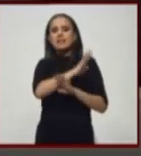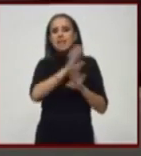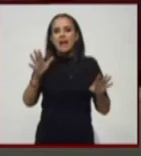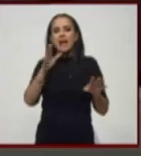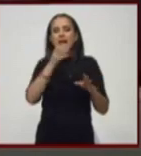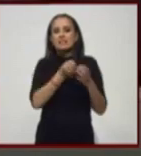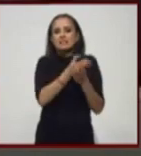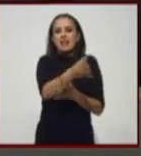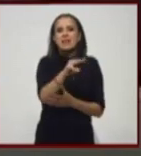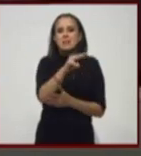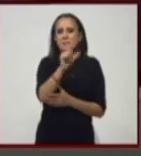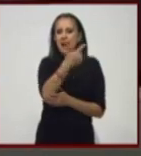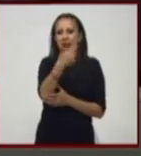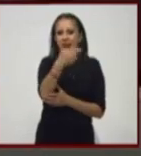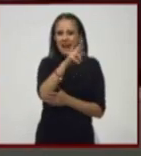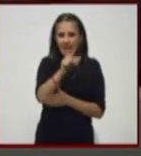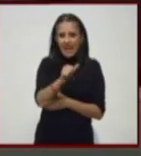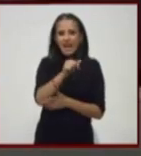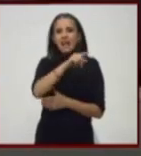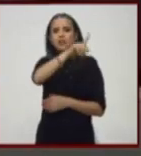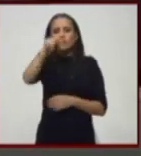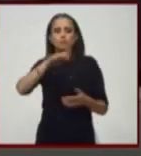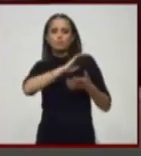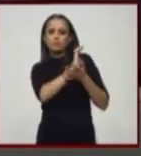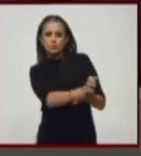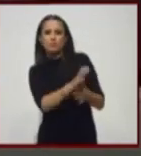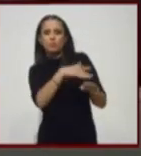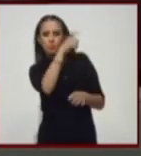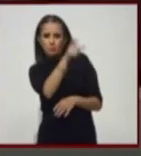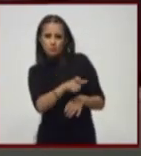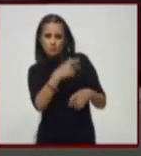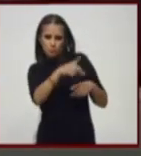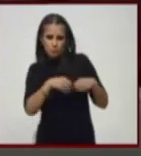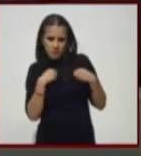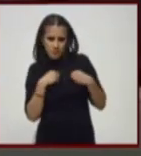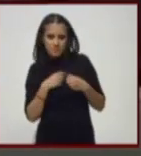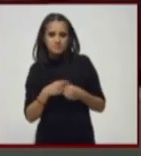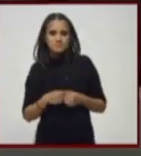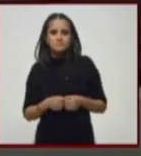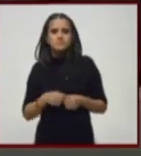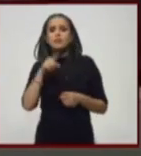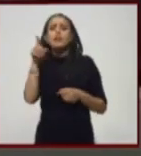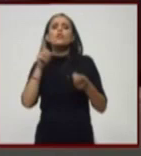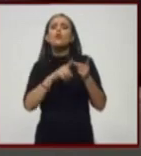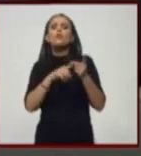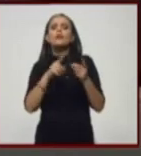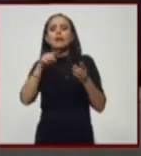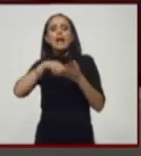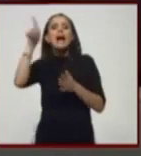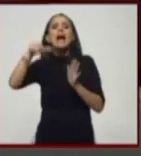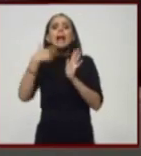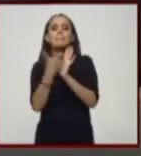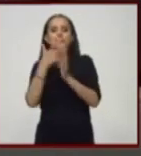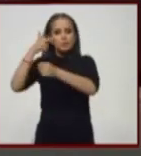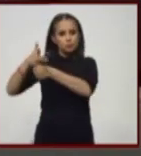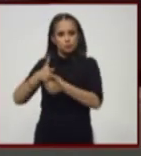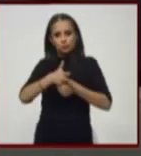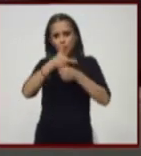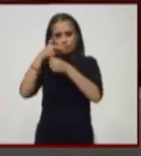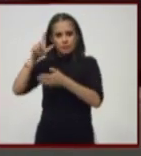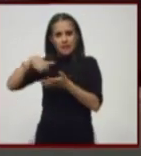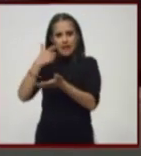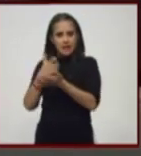la clica y es rechazado por su contexto mi personaje donde se desarrolla esta película perdón en xalapa veracruz